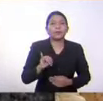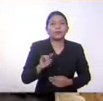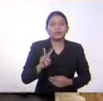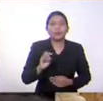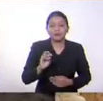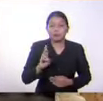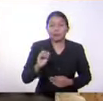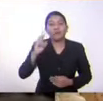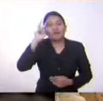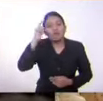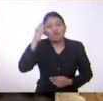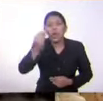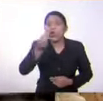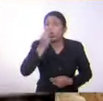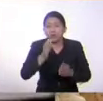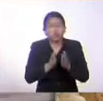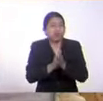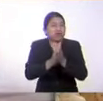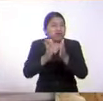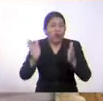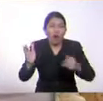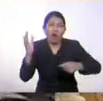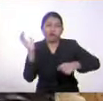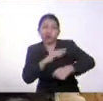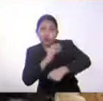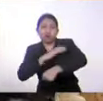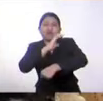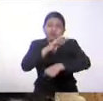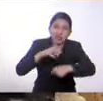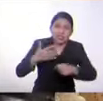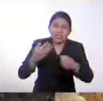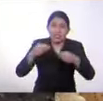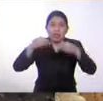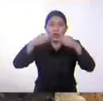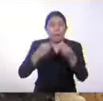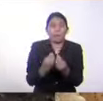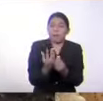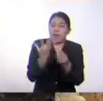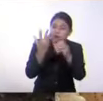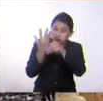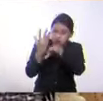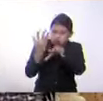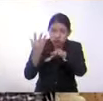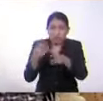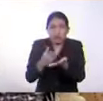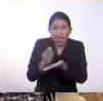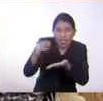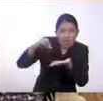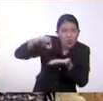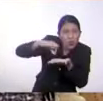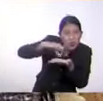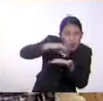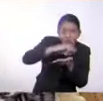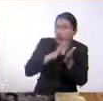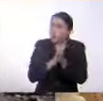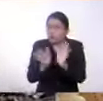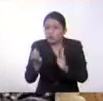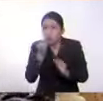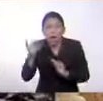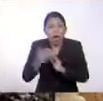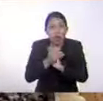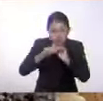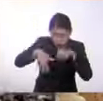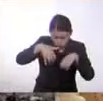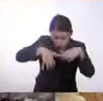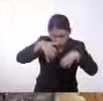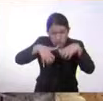Frutos, raíces, insectos y mamíferos pequeños. Usando sus garras, los coatíes cavan agujeros